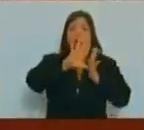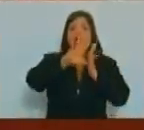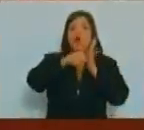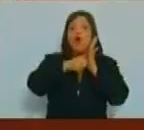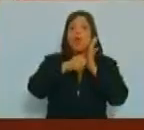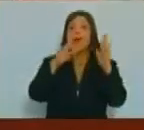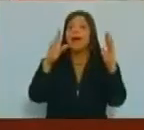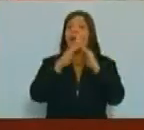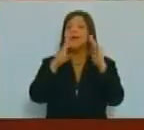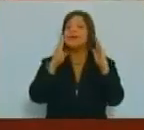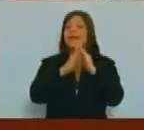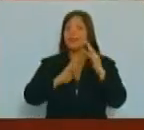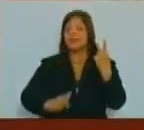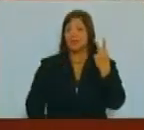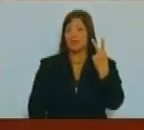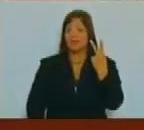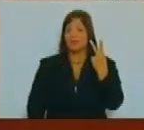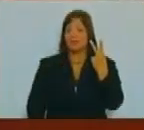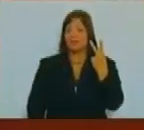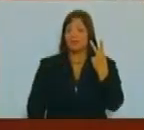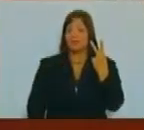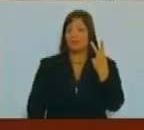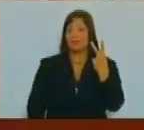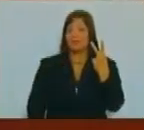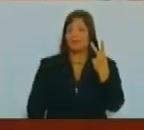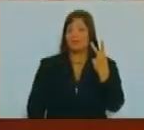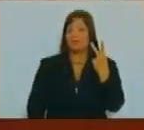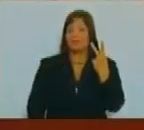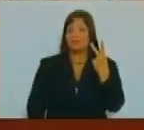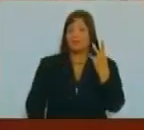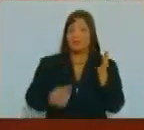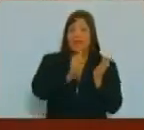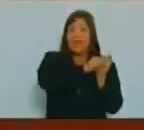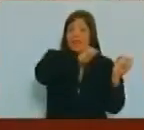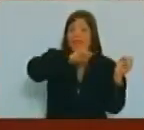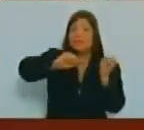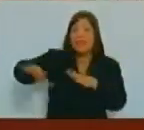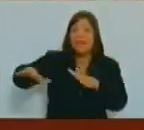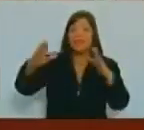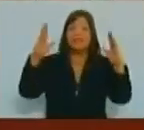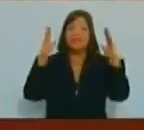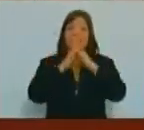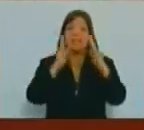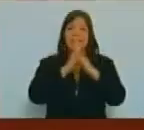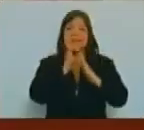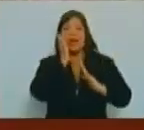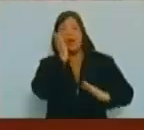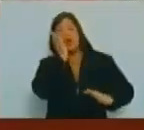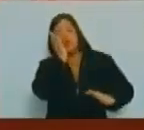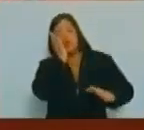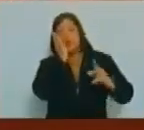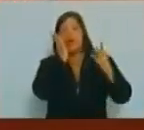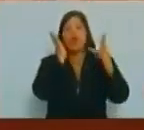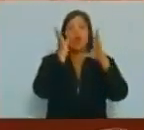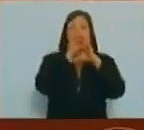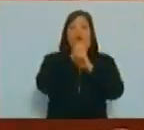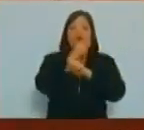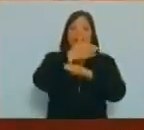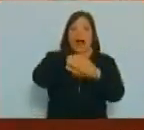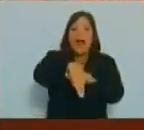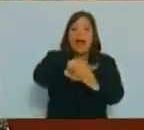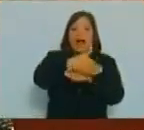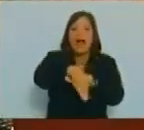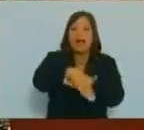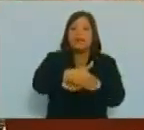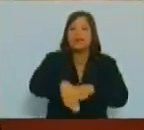propia casa la sacaron de su casa ella durmió como dos noches en la calle